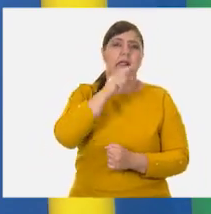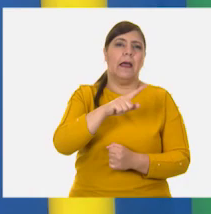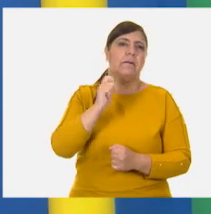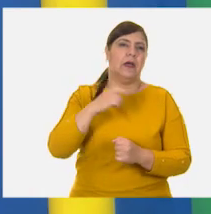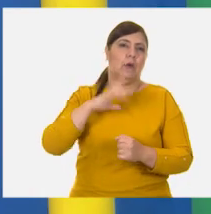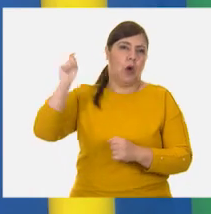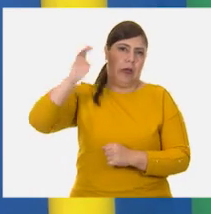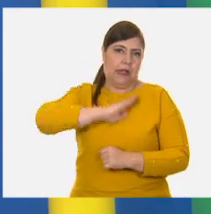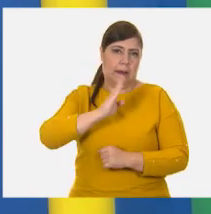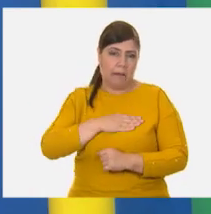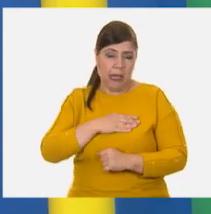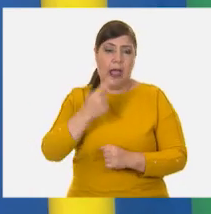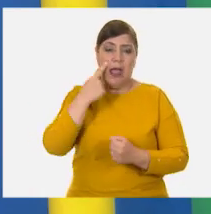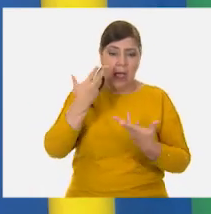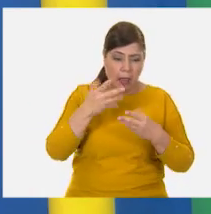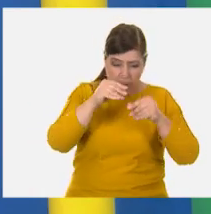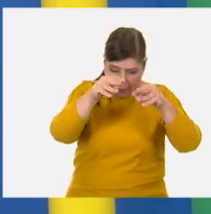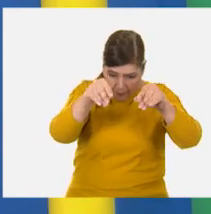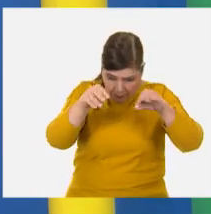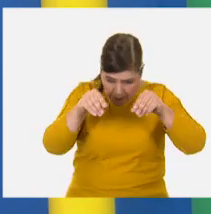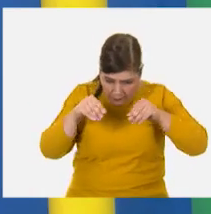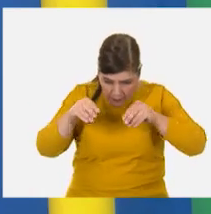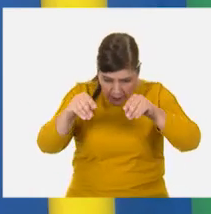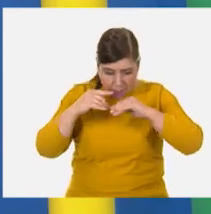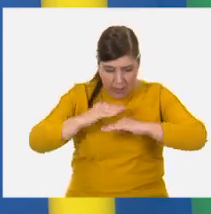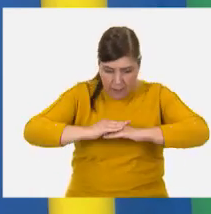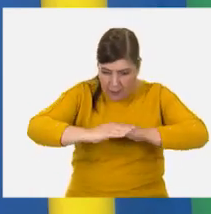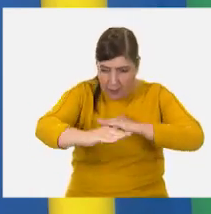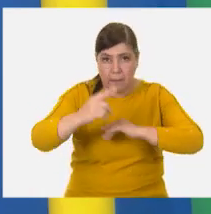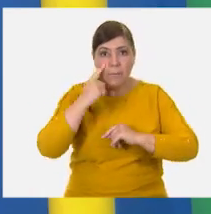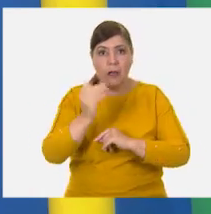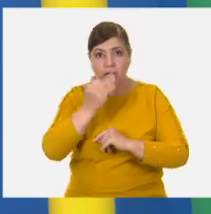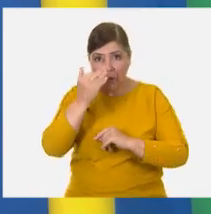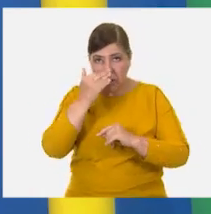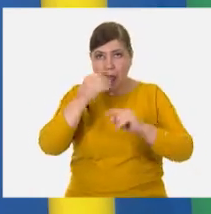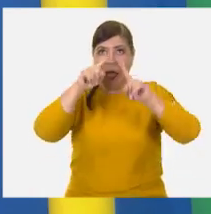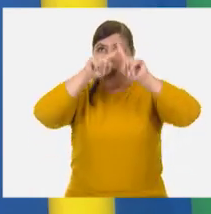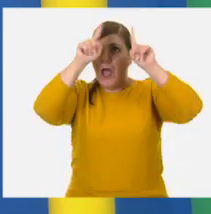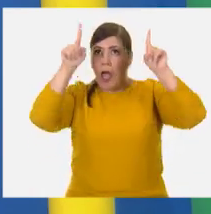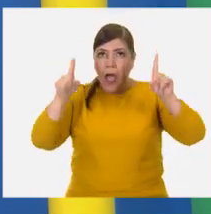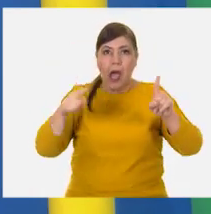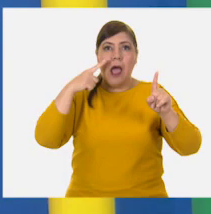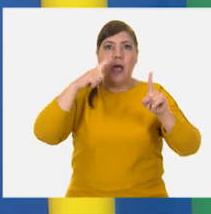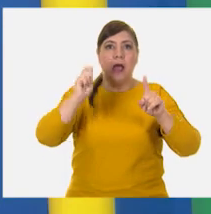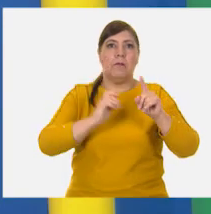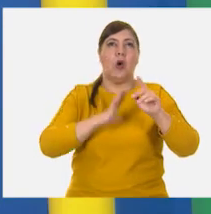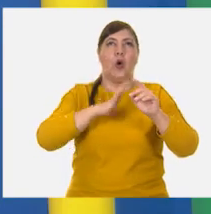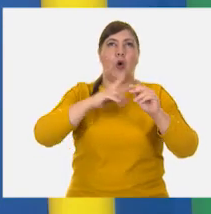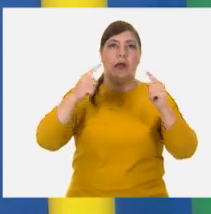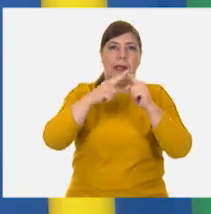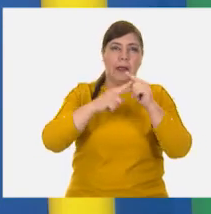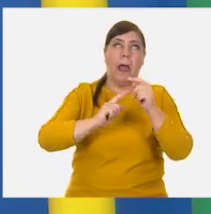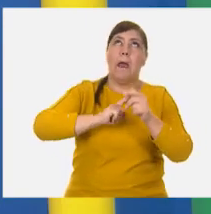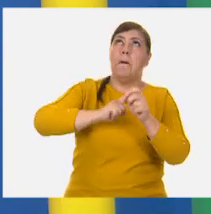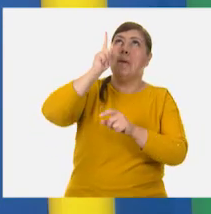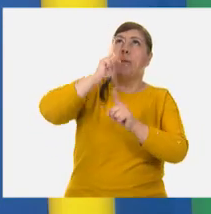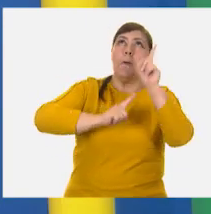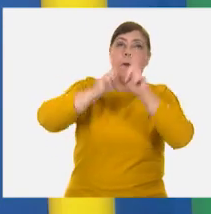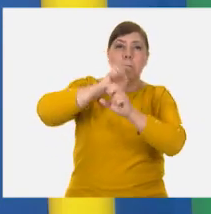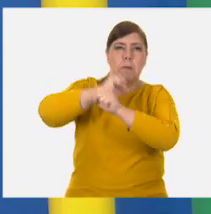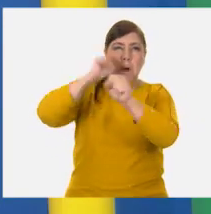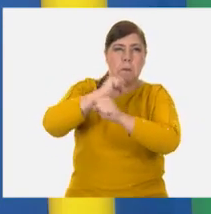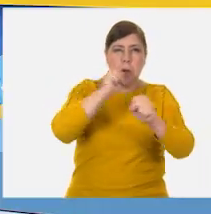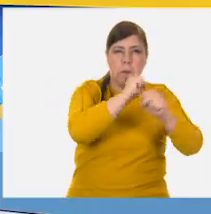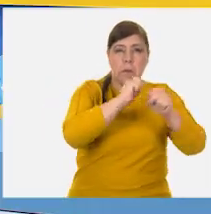elaboraban tapetes de flores, se hacían portadas en las entradas de las iglesias, se echaban cohetes, se quemaban castillos,